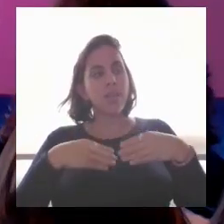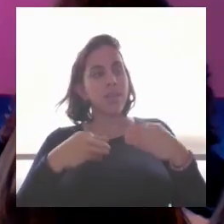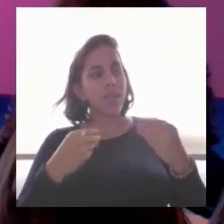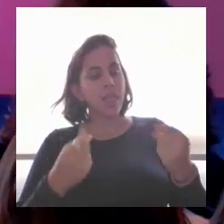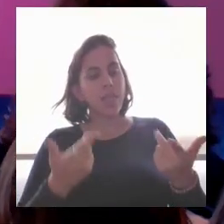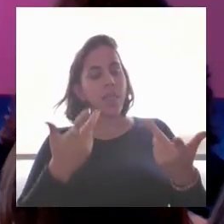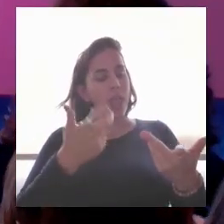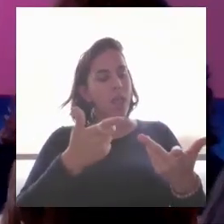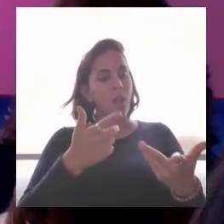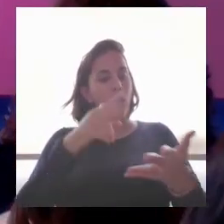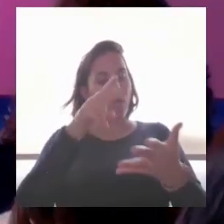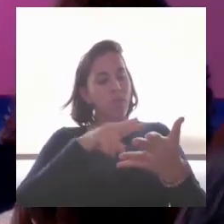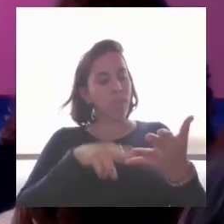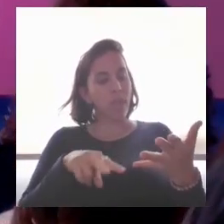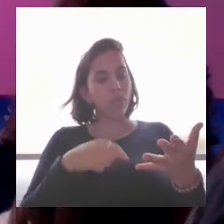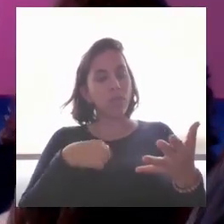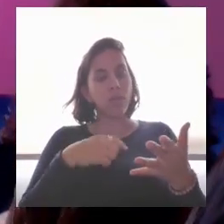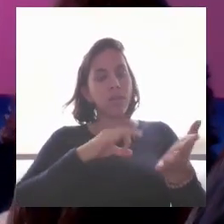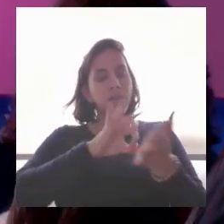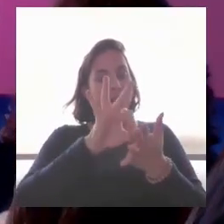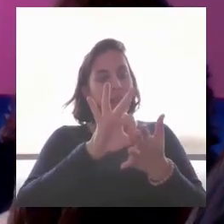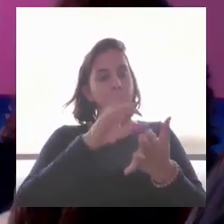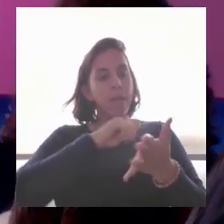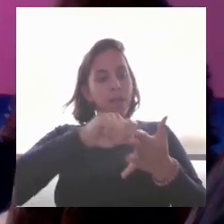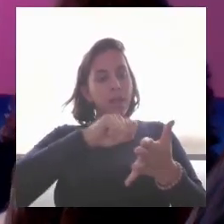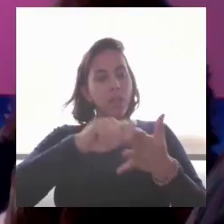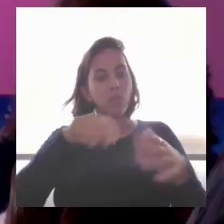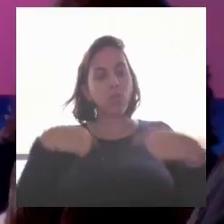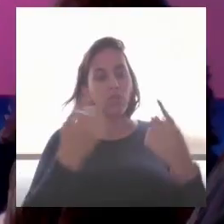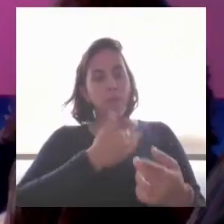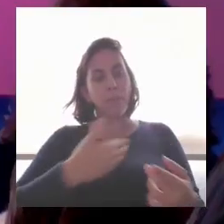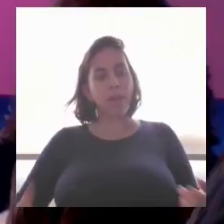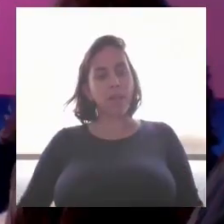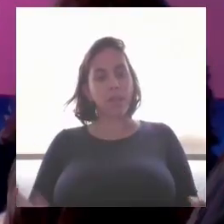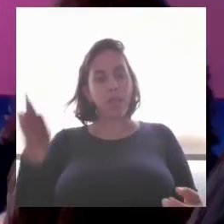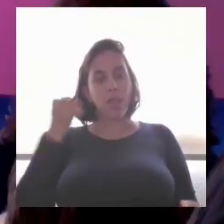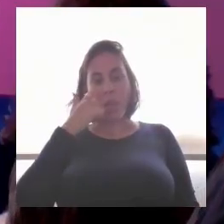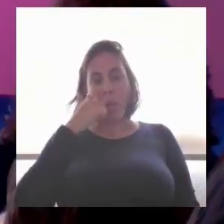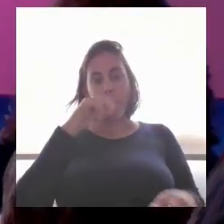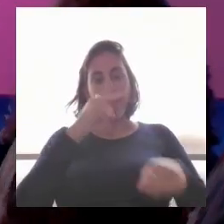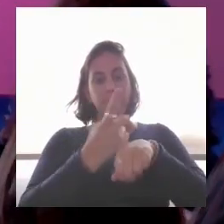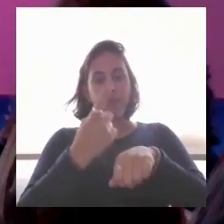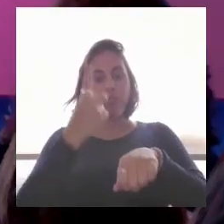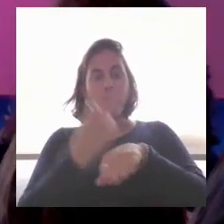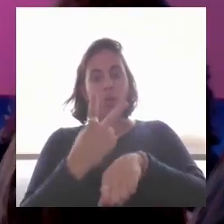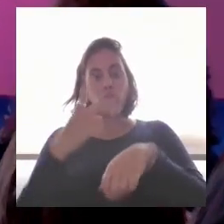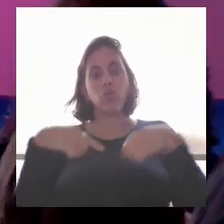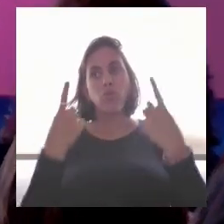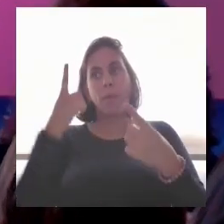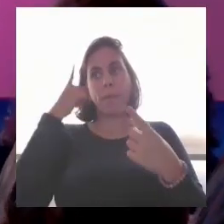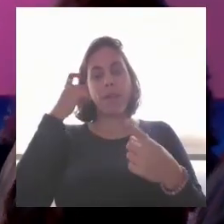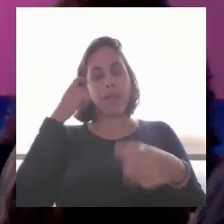acto de descubrimiento como del sistema de escritura. Todas las que somos fuimos maestras de primero, de segundo, tenemos la experiencia del momento en que los